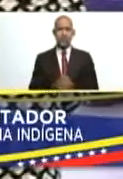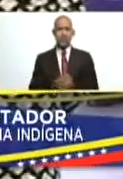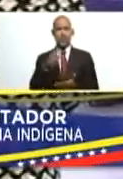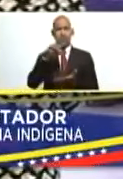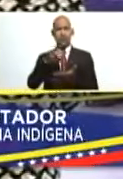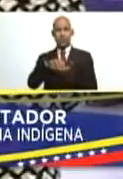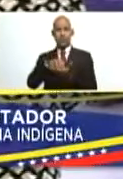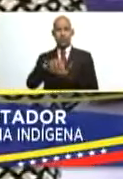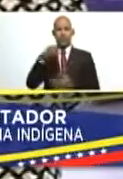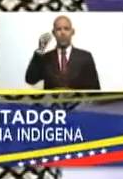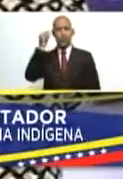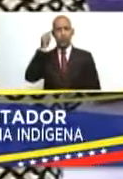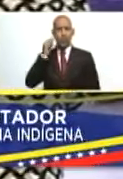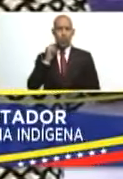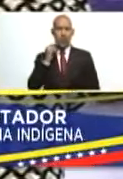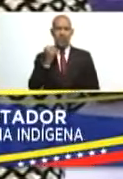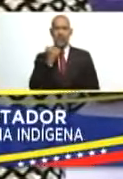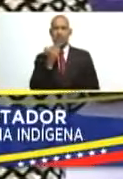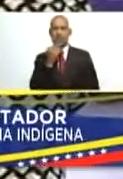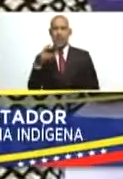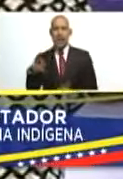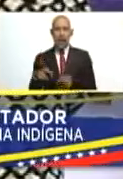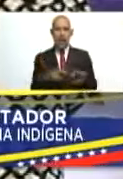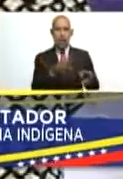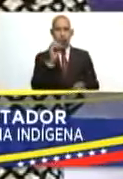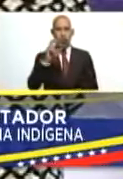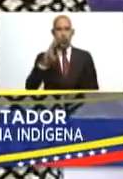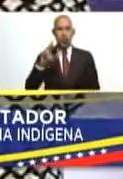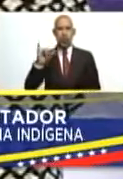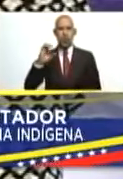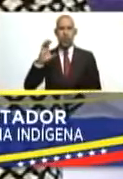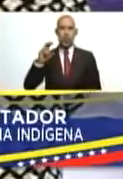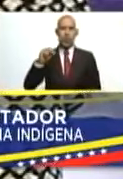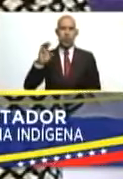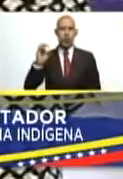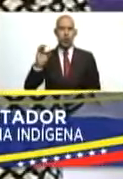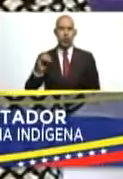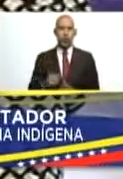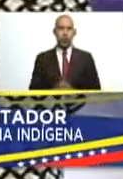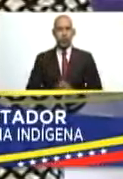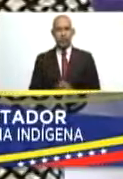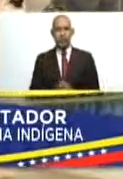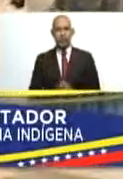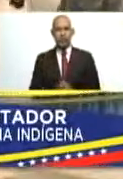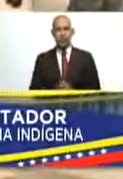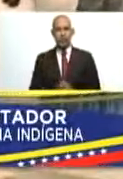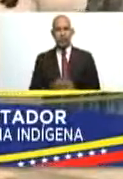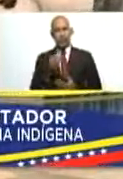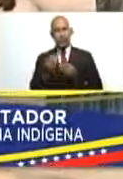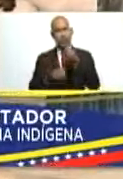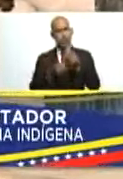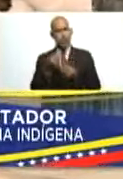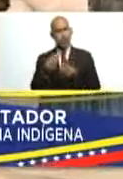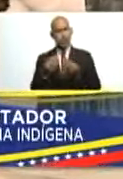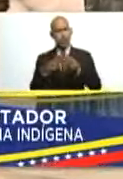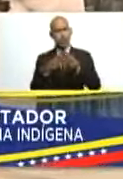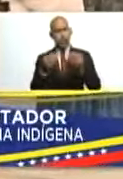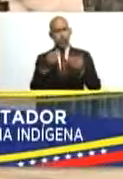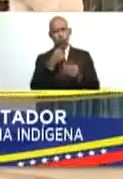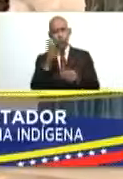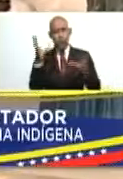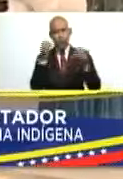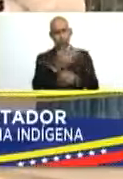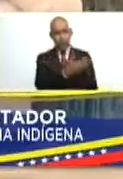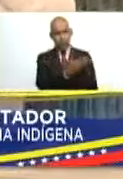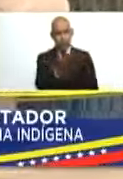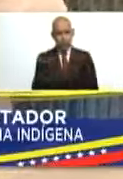Bolívar, correcto, a orillas del Orinoco. Entre bien, el sur y el norte. Así es, correcto. Bien, para todos y todas los que nos